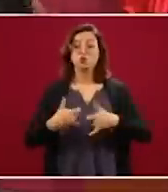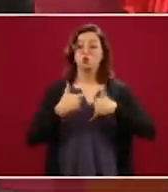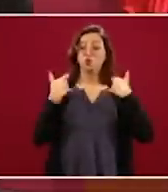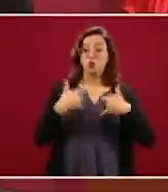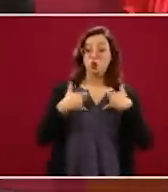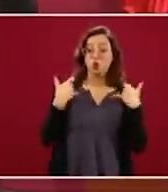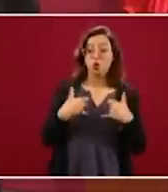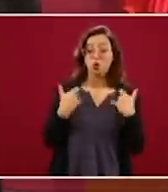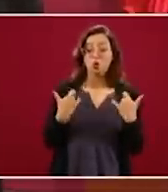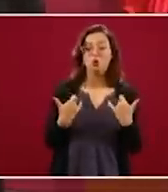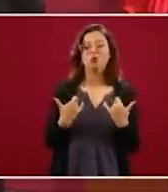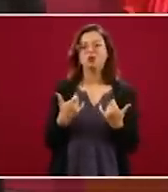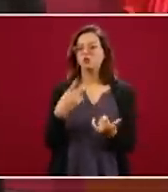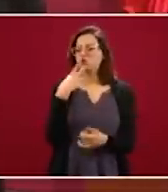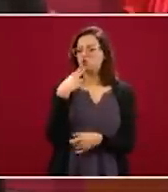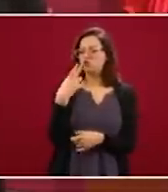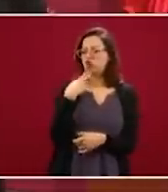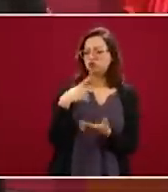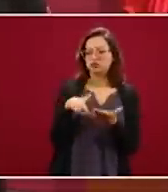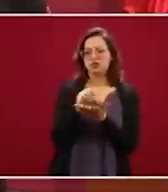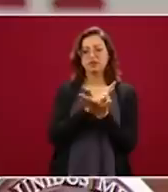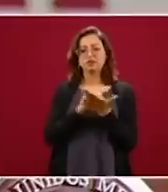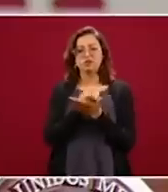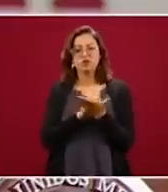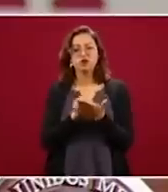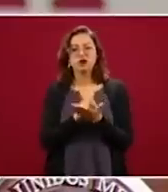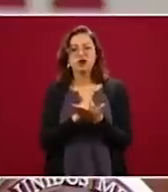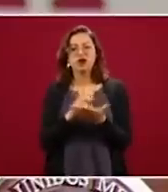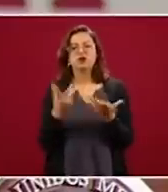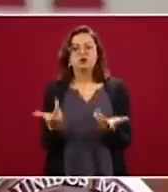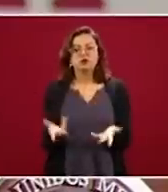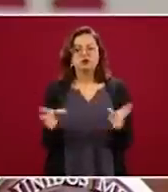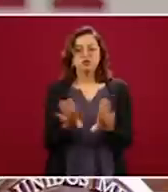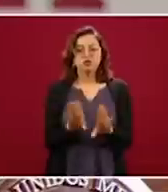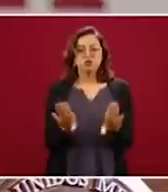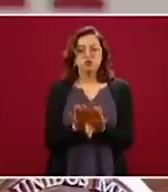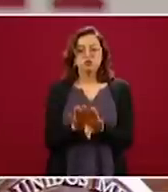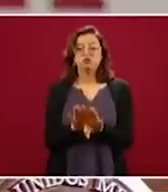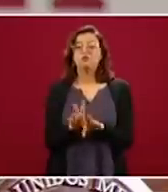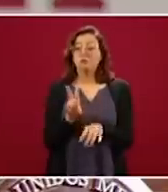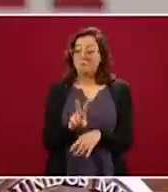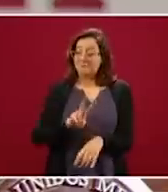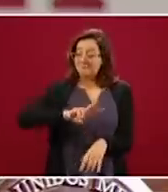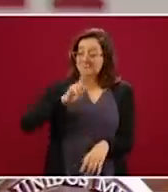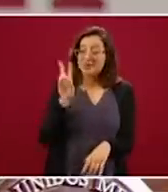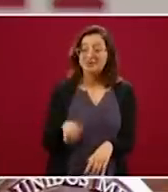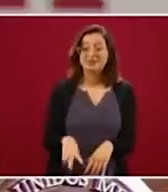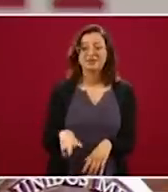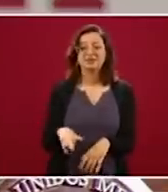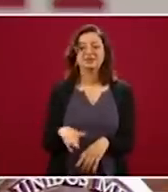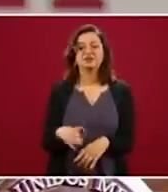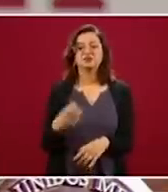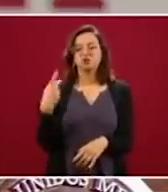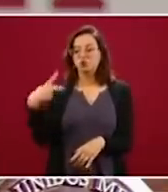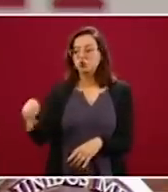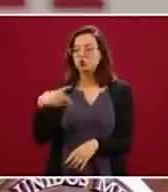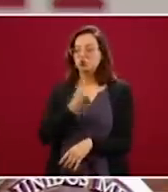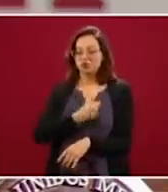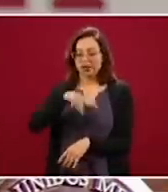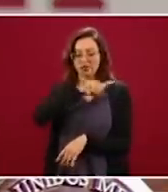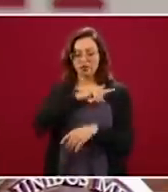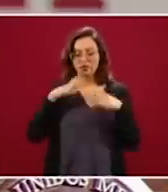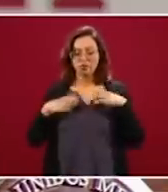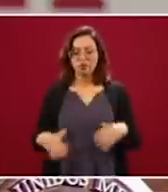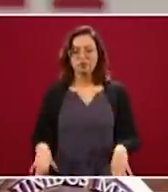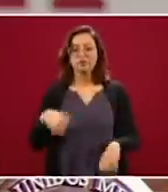un joven, consumir sustancias, sobre todo químicas, que sí afectan su salud física